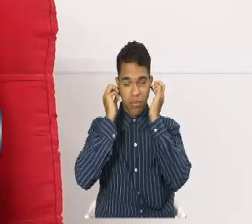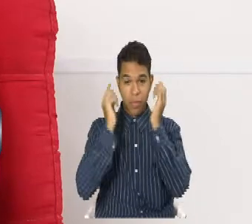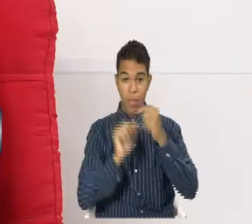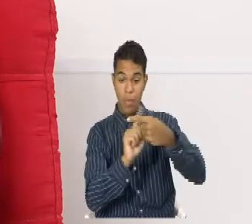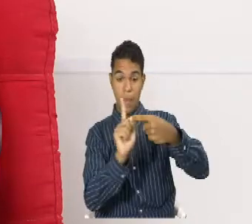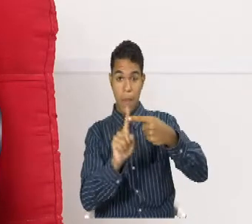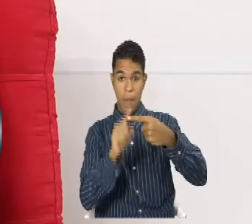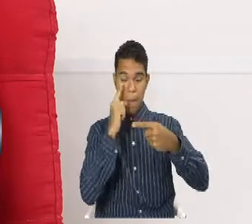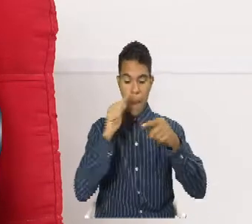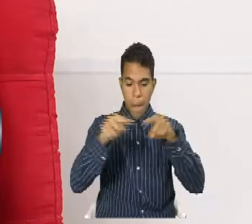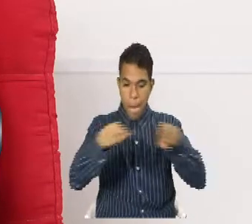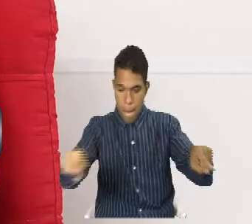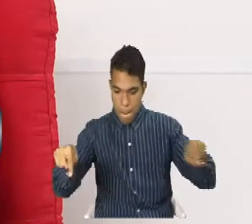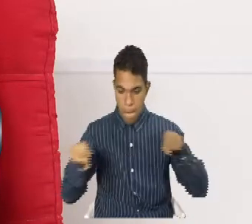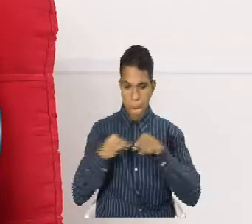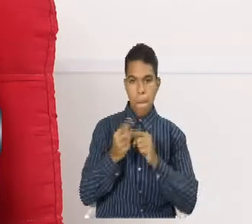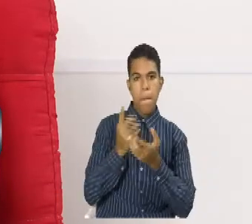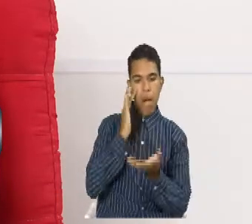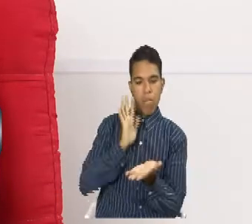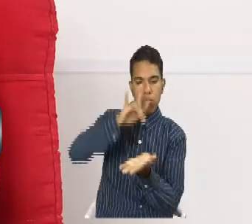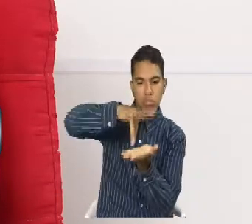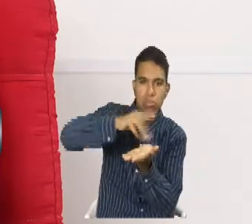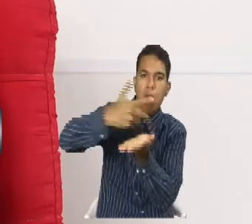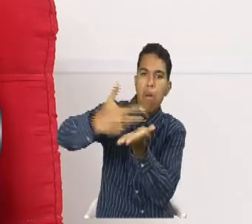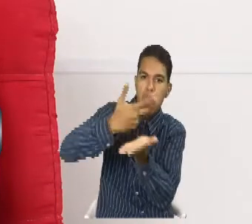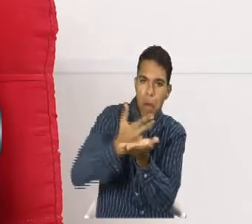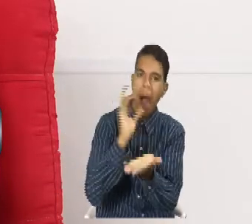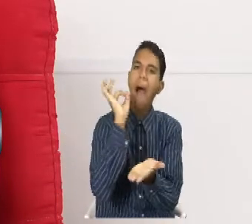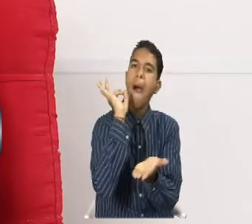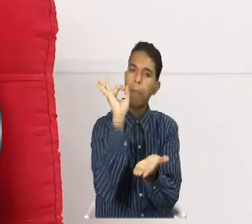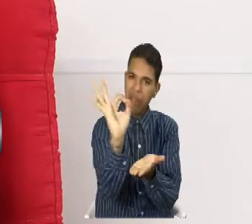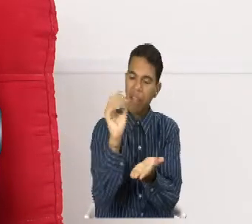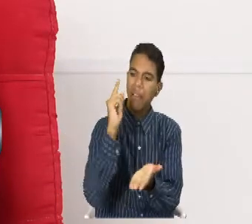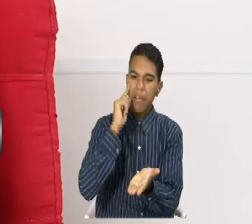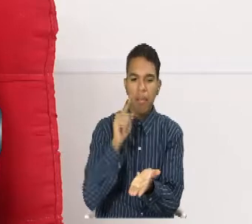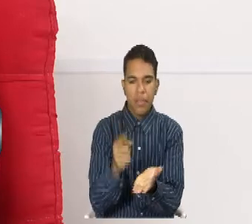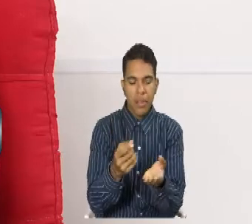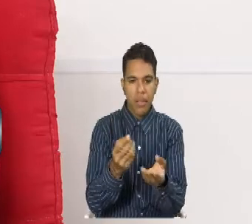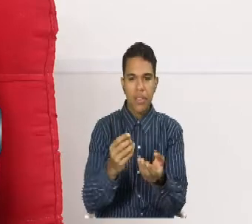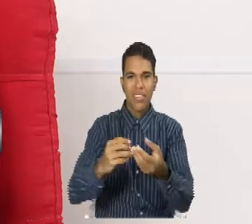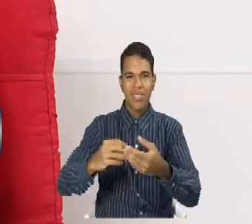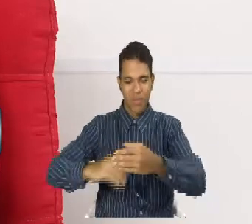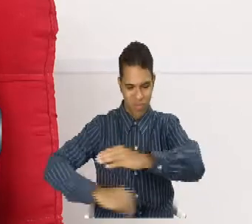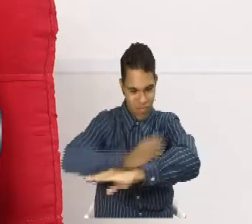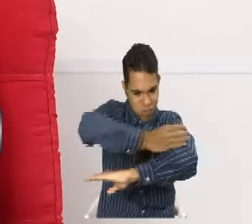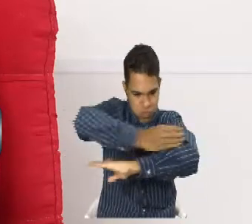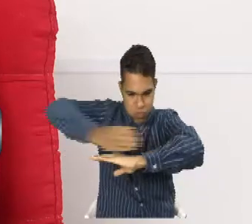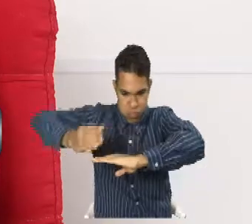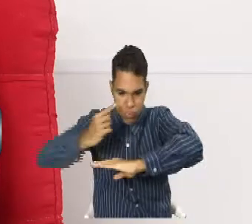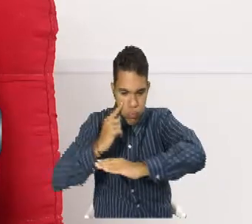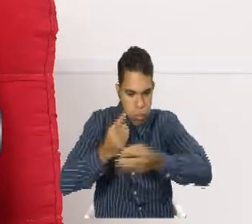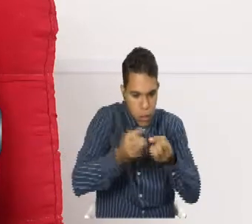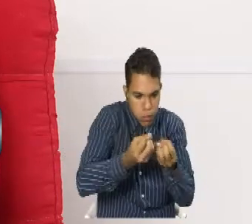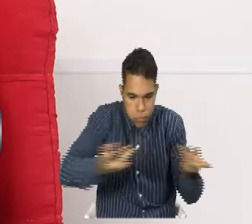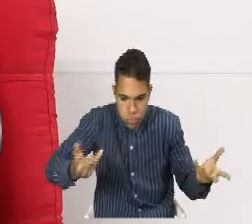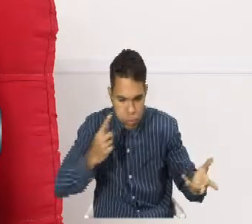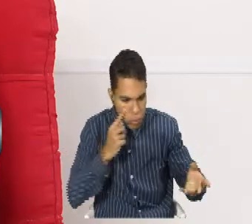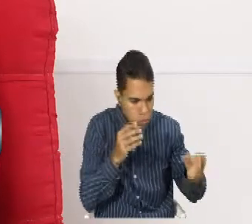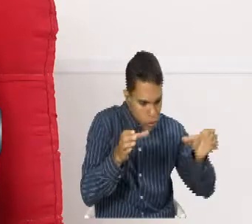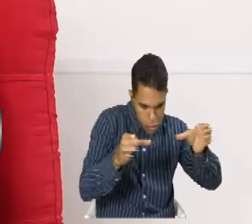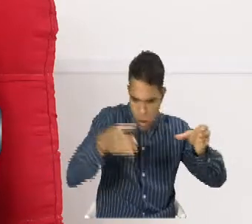dar una buena asesoría, donde te puedan brindar diferentes productos. En mi estética no solamente manejamos fajas María